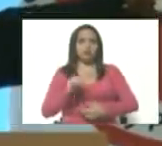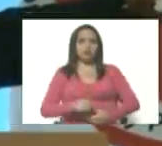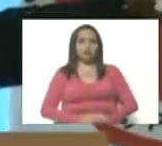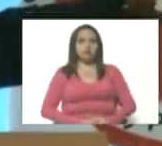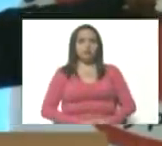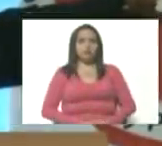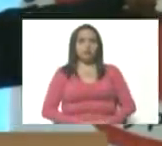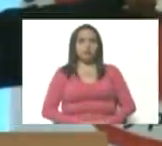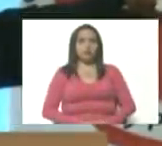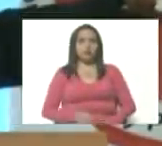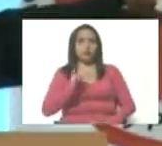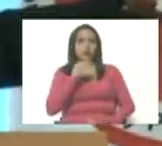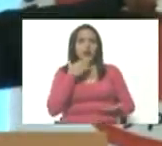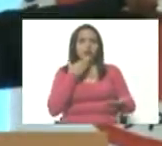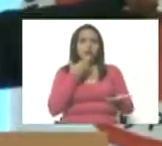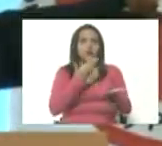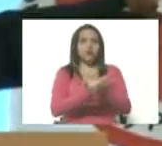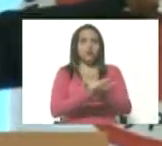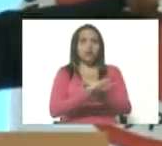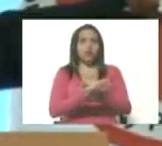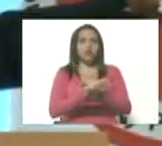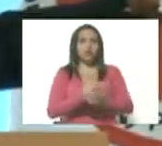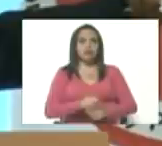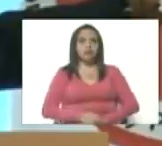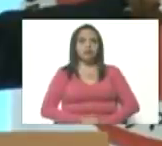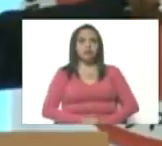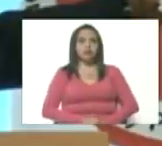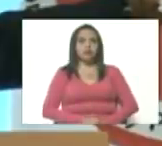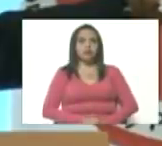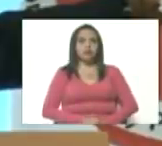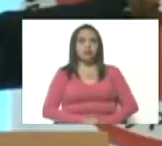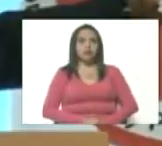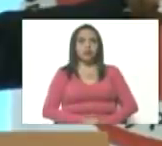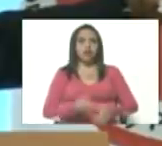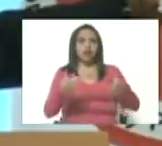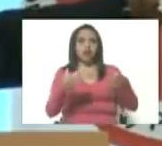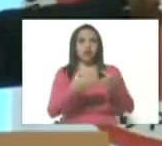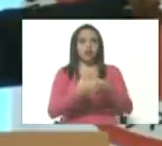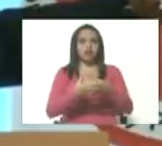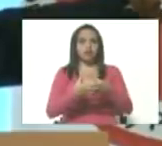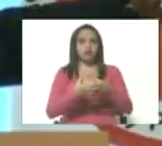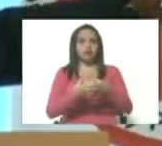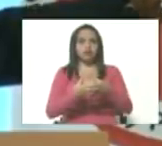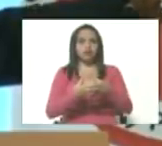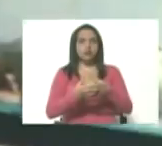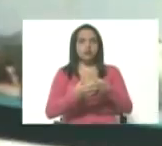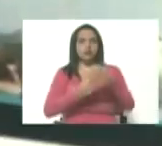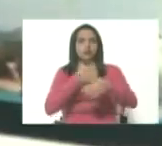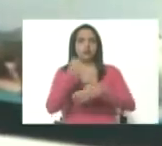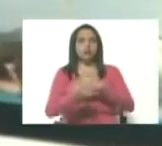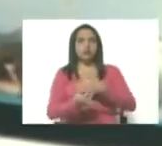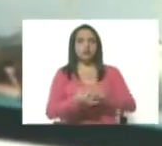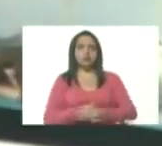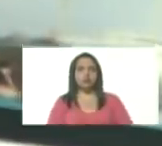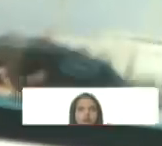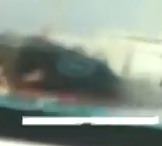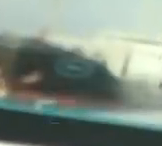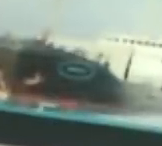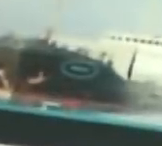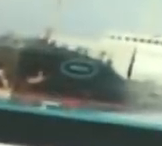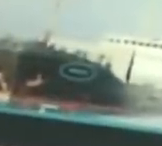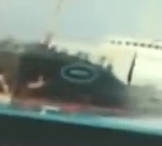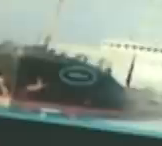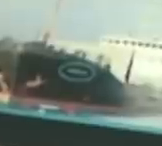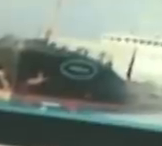que está solicitado con difusión roja en la operación Golfo Romeo, que así lo llamamos, es un agente cubierto de la